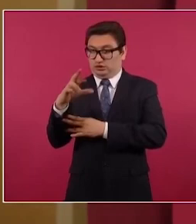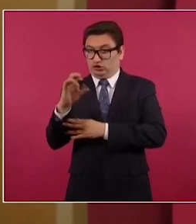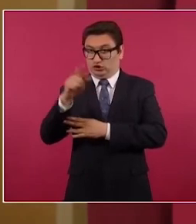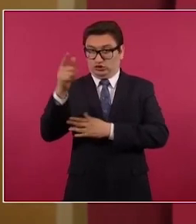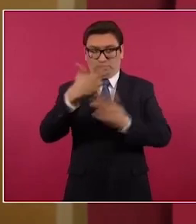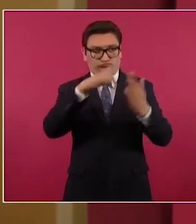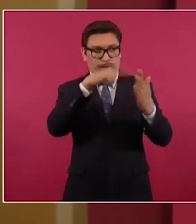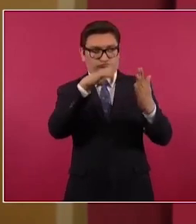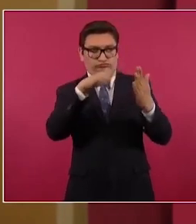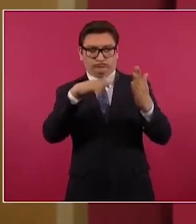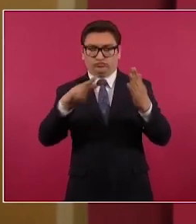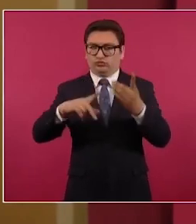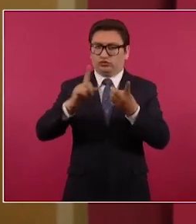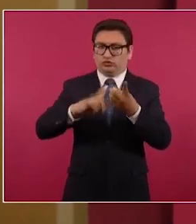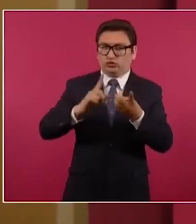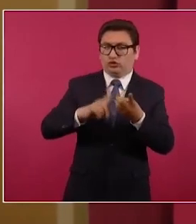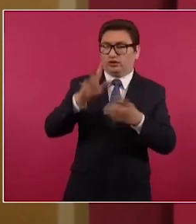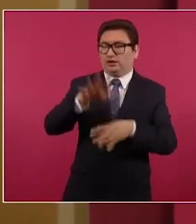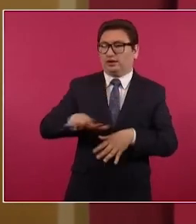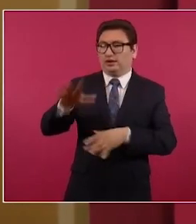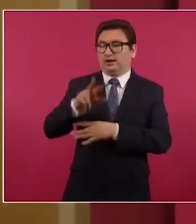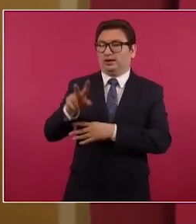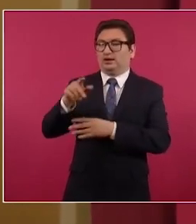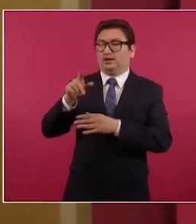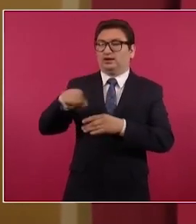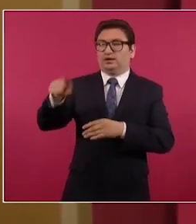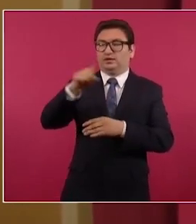pintado en el despacho de Vasconcelos en